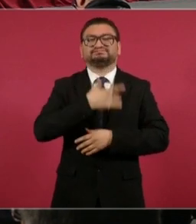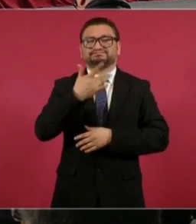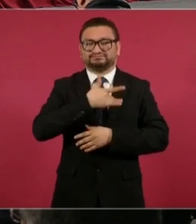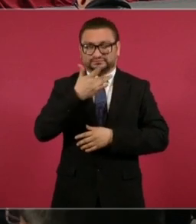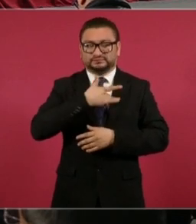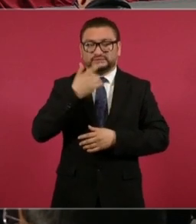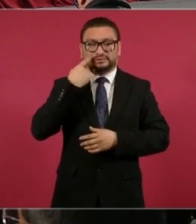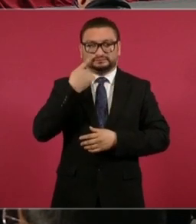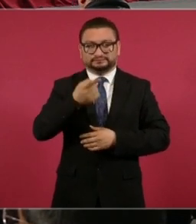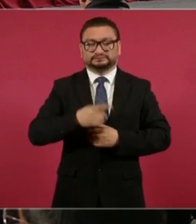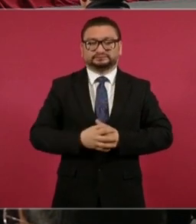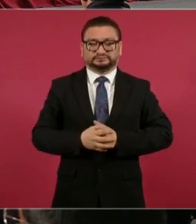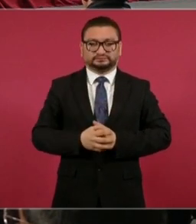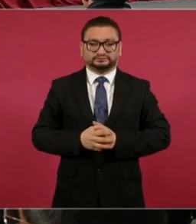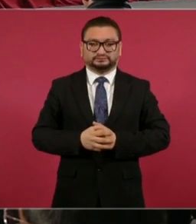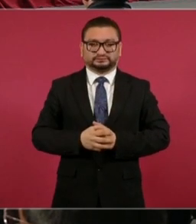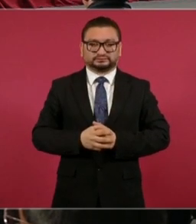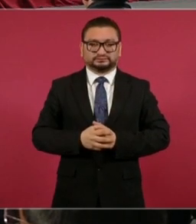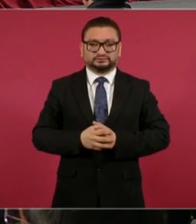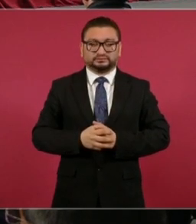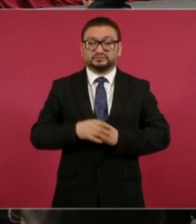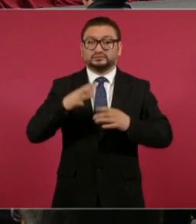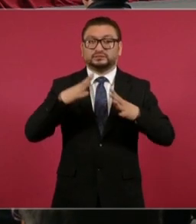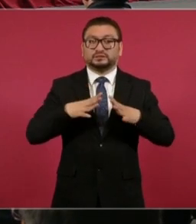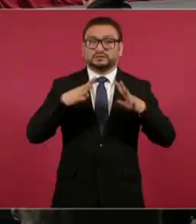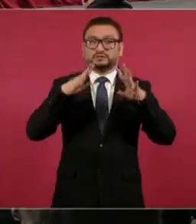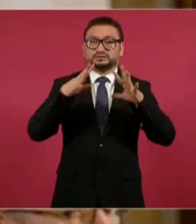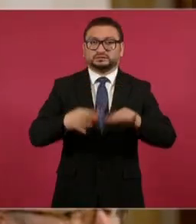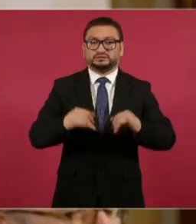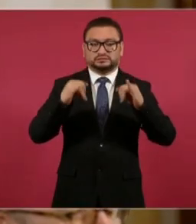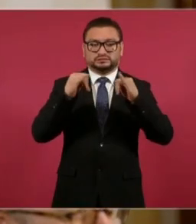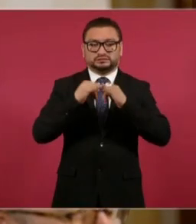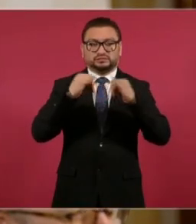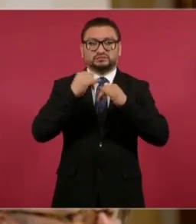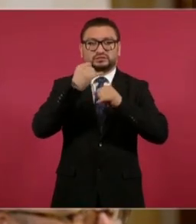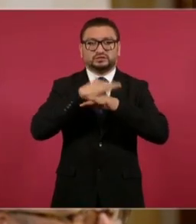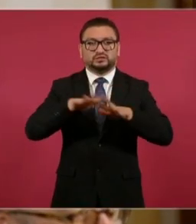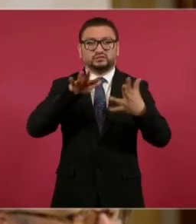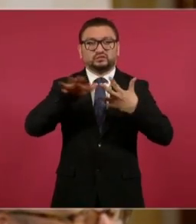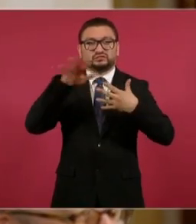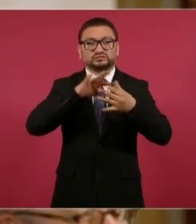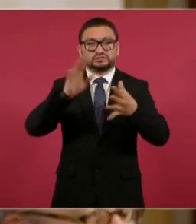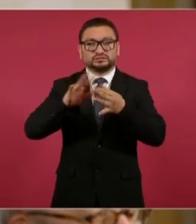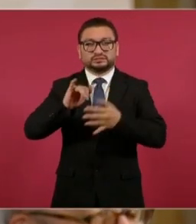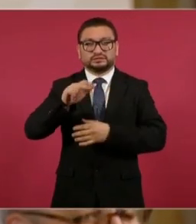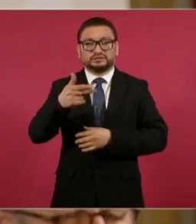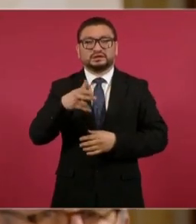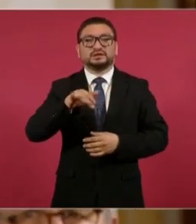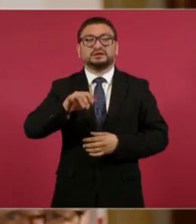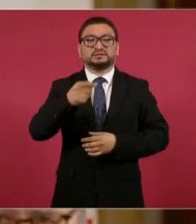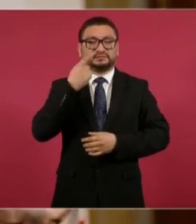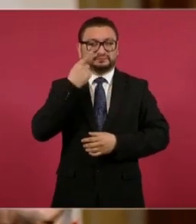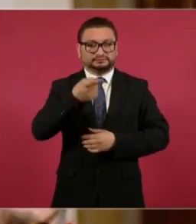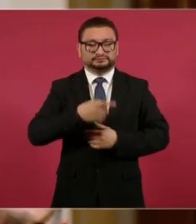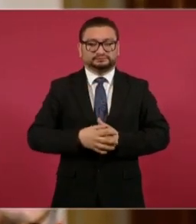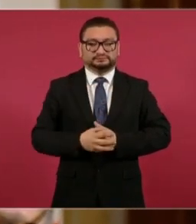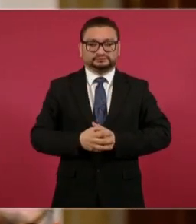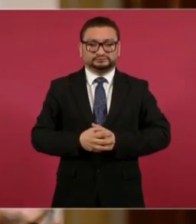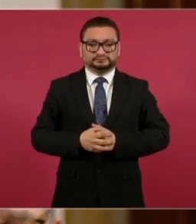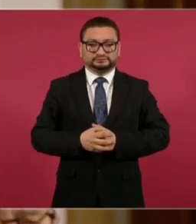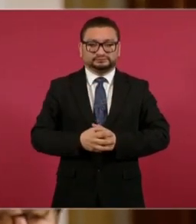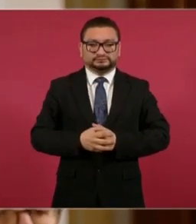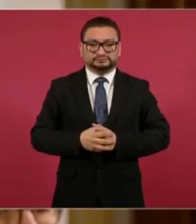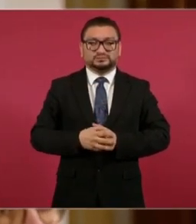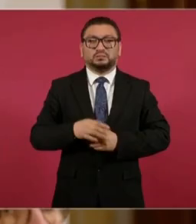común crearon el instituto de la transparencia puedes poner la la